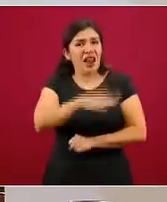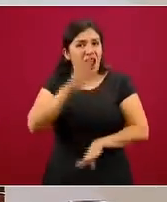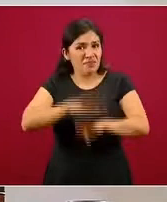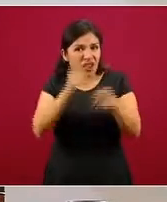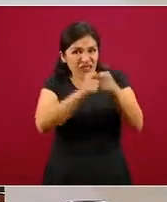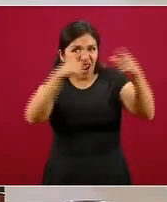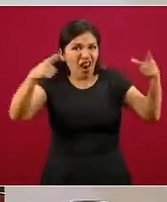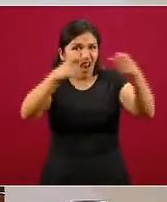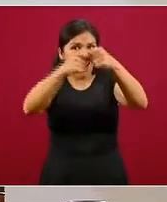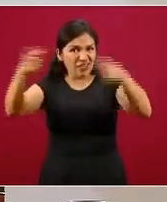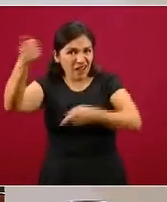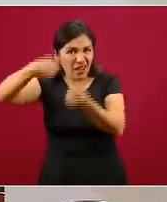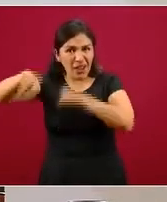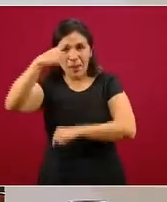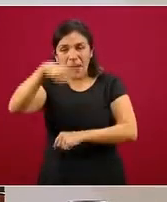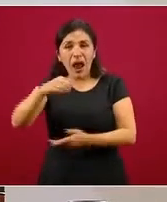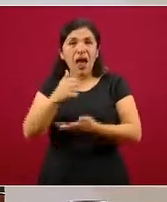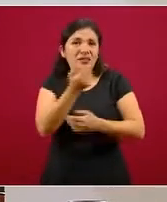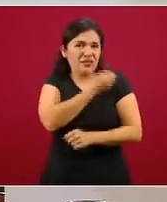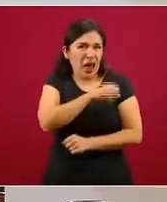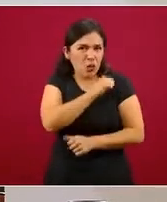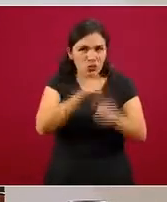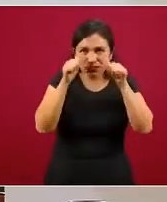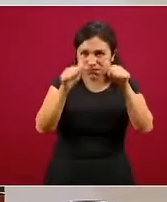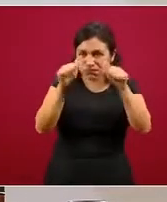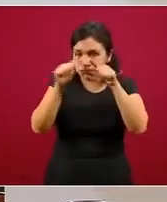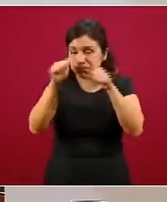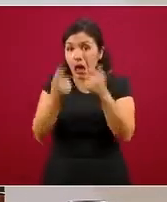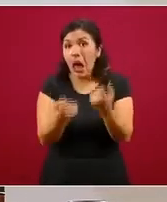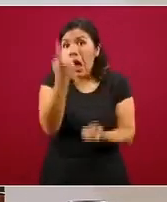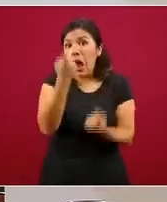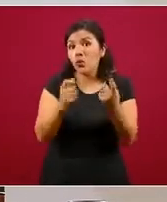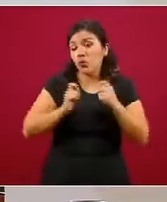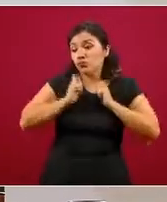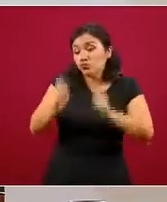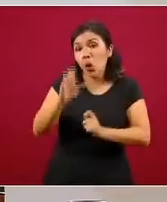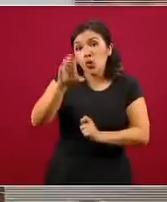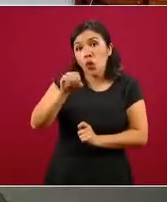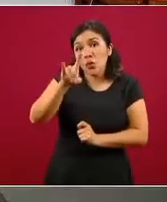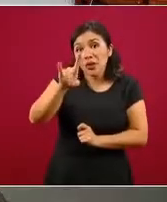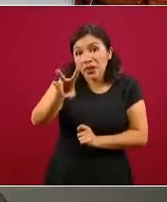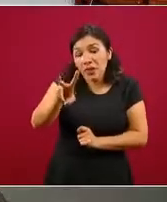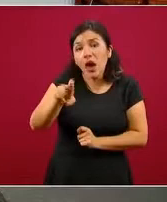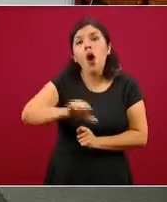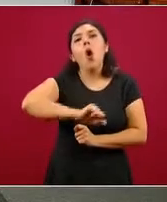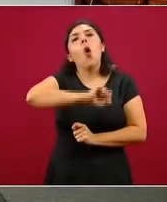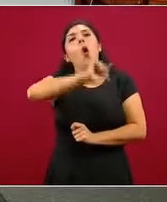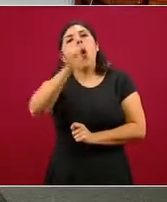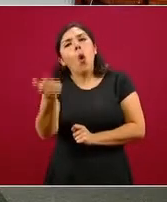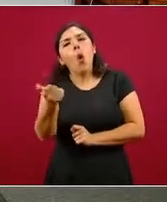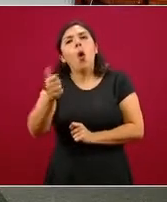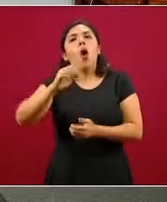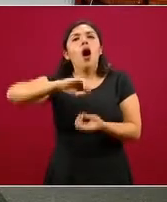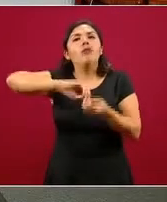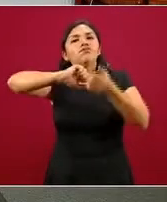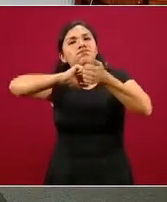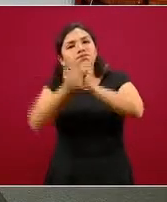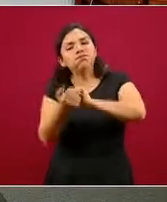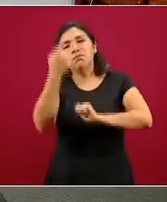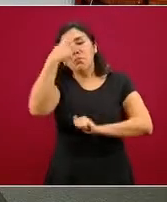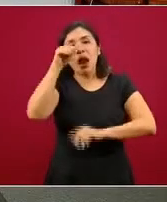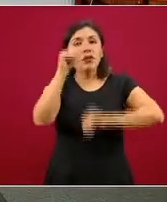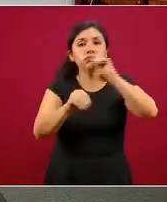grandes de los servicios estatales de salud, algunos fueron designados COVID y fueron reconvertidos para